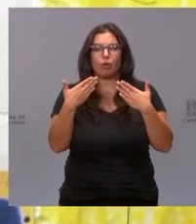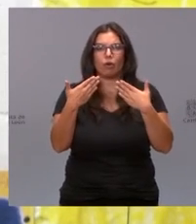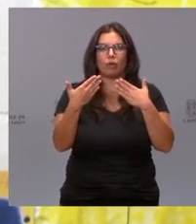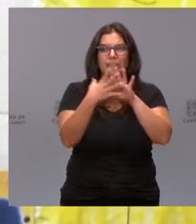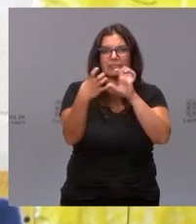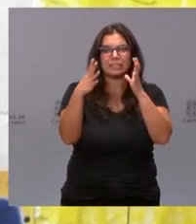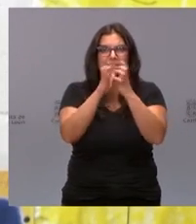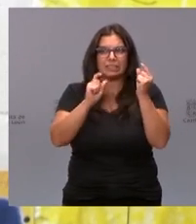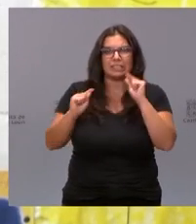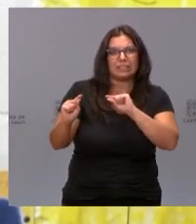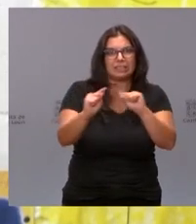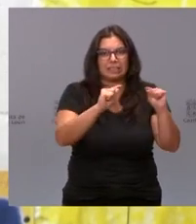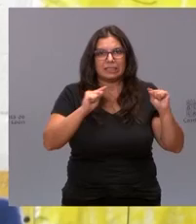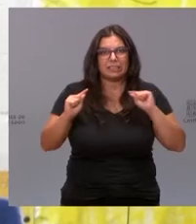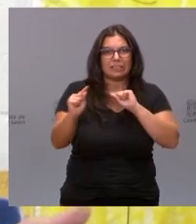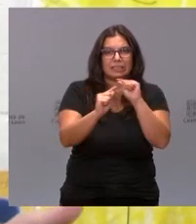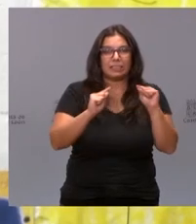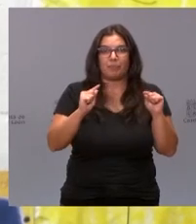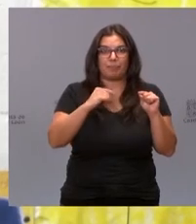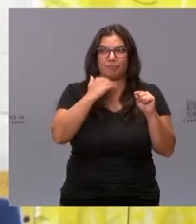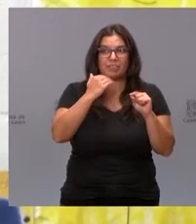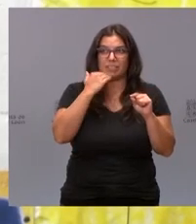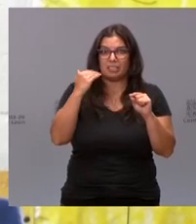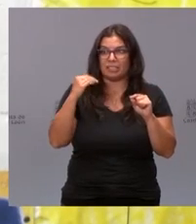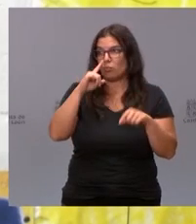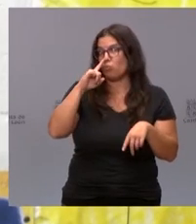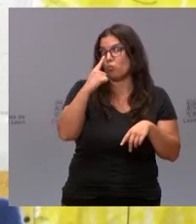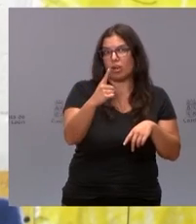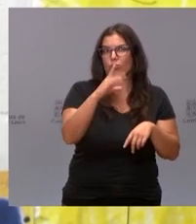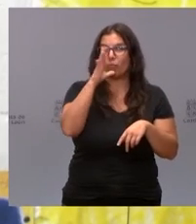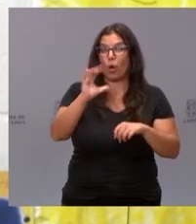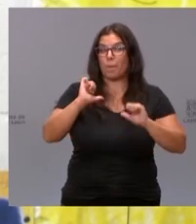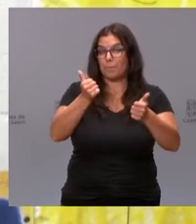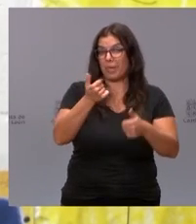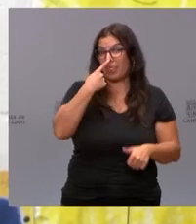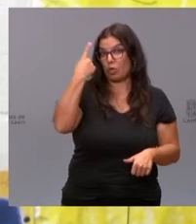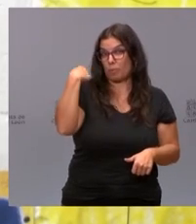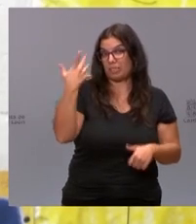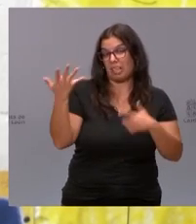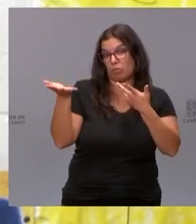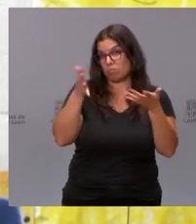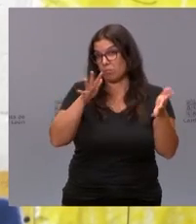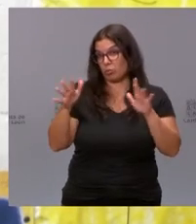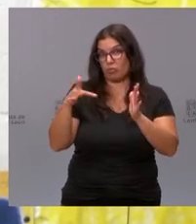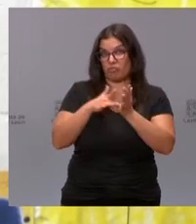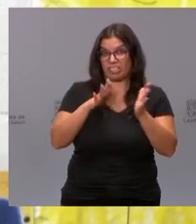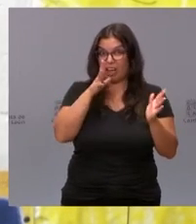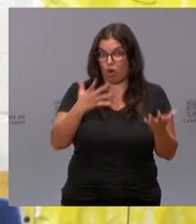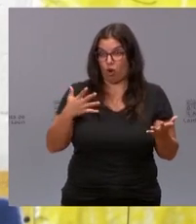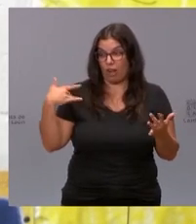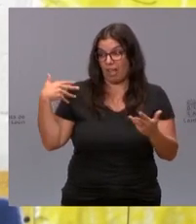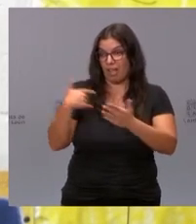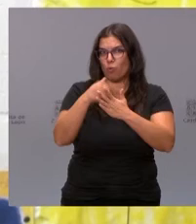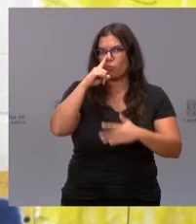de discusión a lo largo de prácticamente un año, porque se empezó el año pasado por estas fechas,